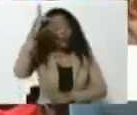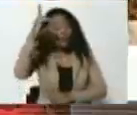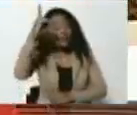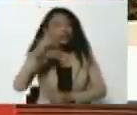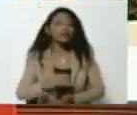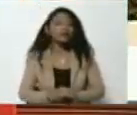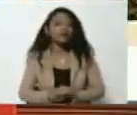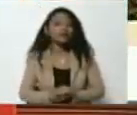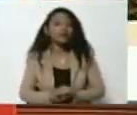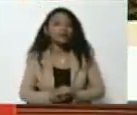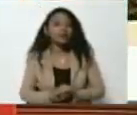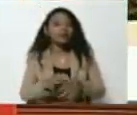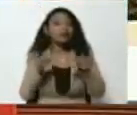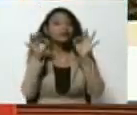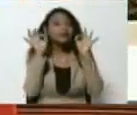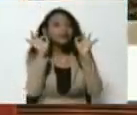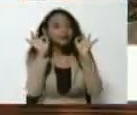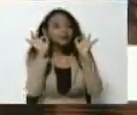¡Doña Erika Faría!